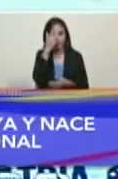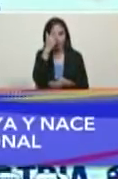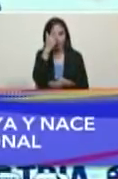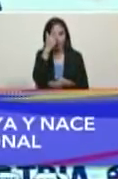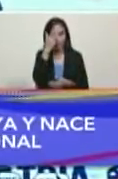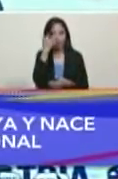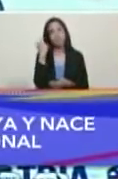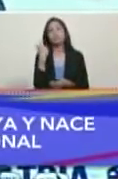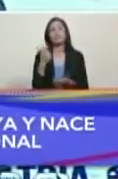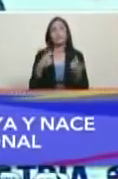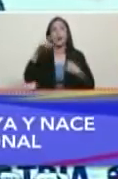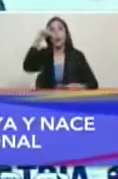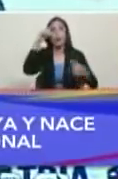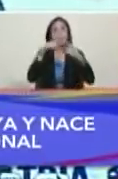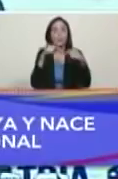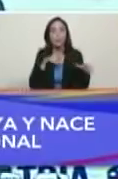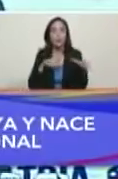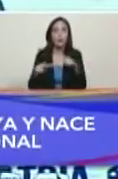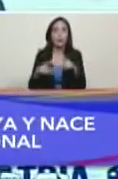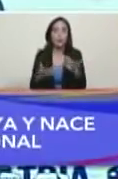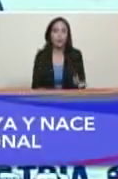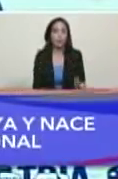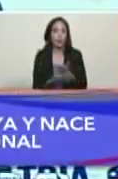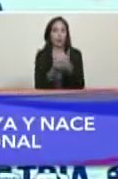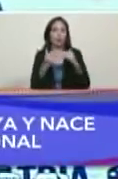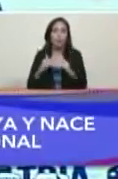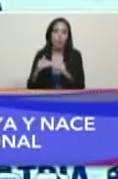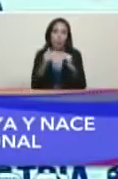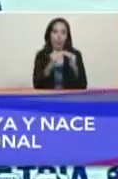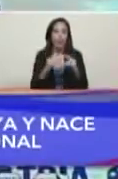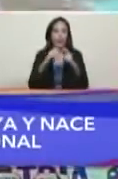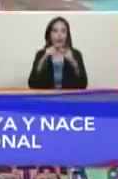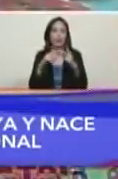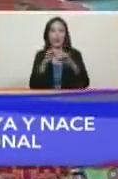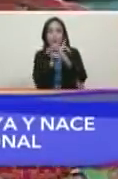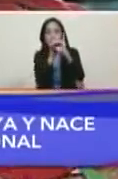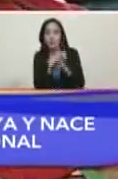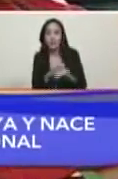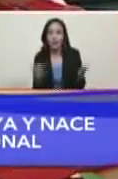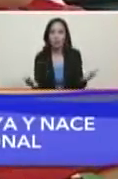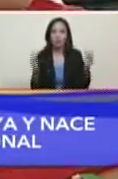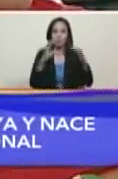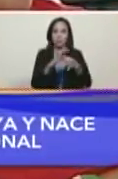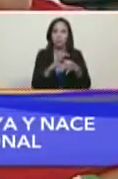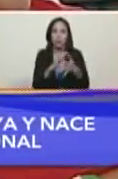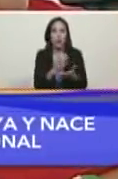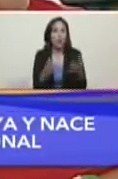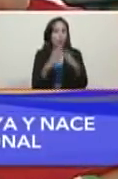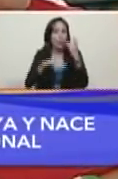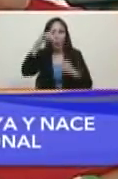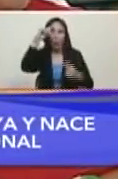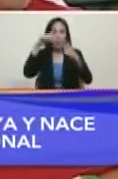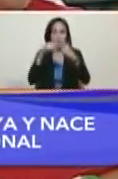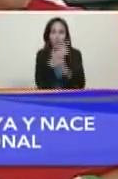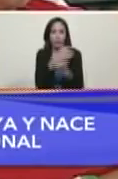objetivo de la seguridad, la igualdad y la felicidad social. Es un objetivo a cumplir.